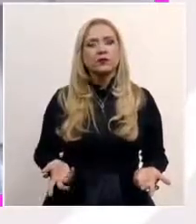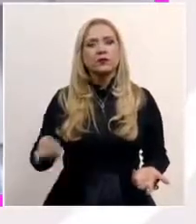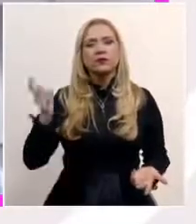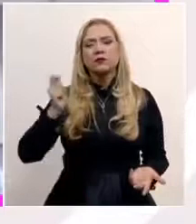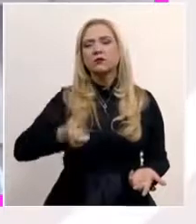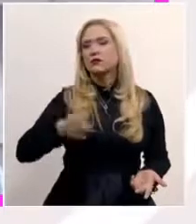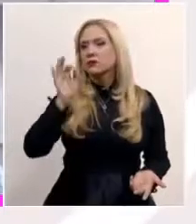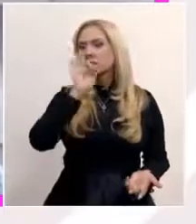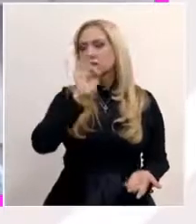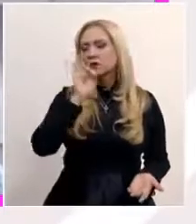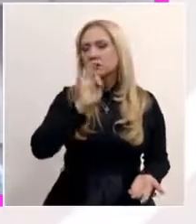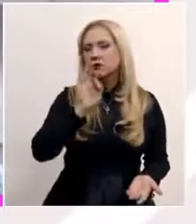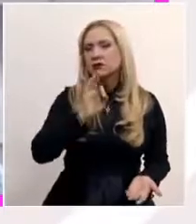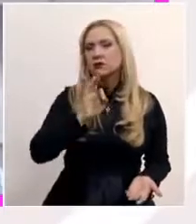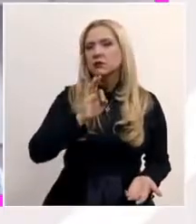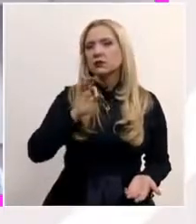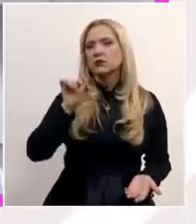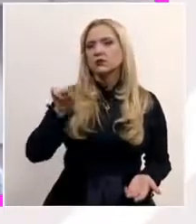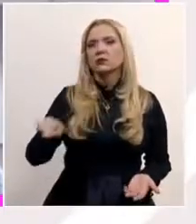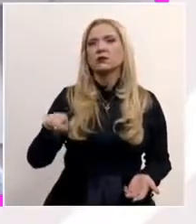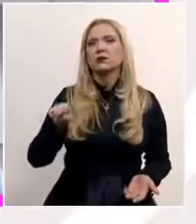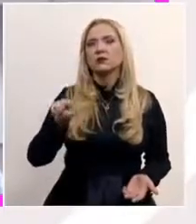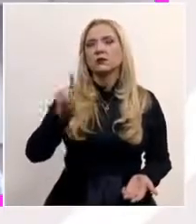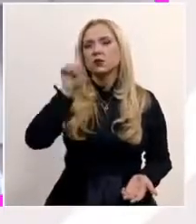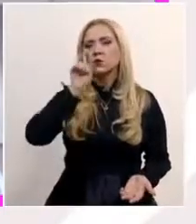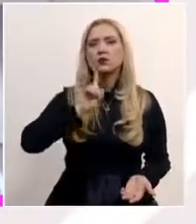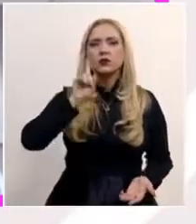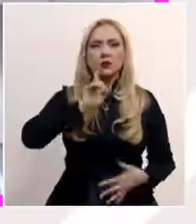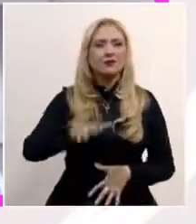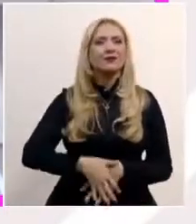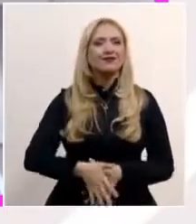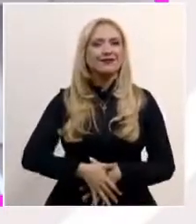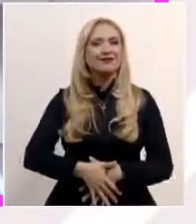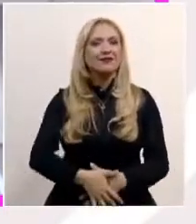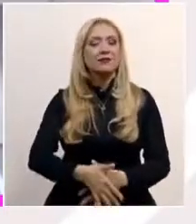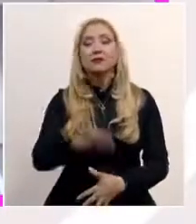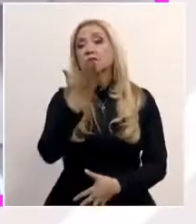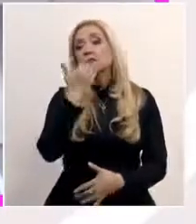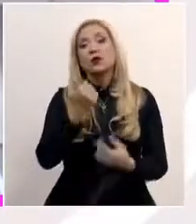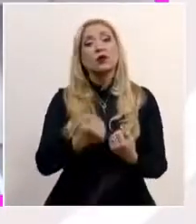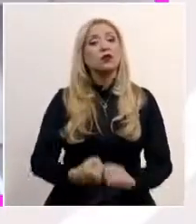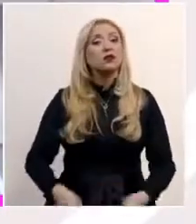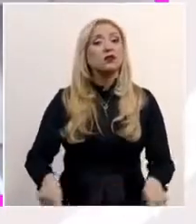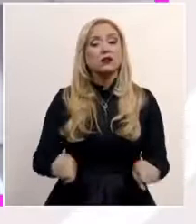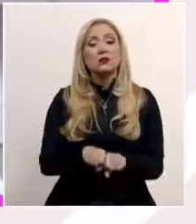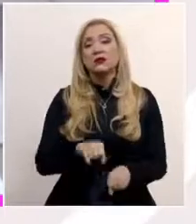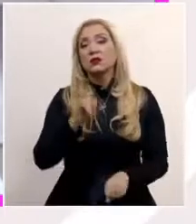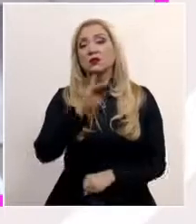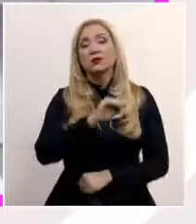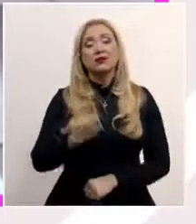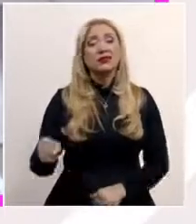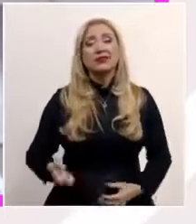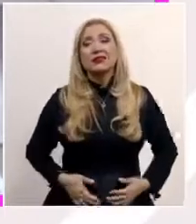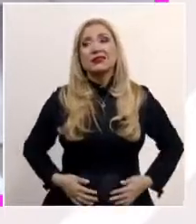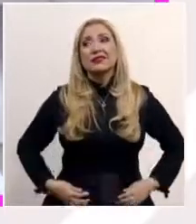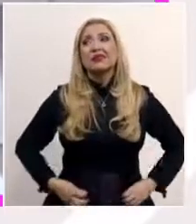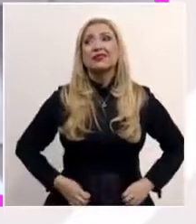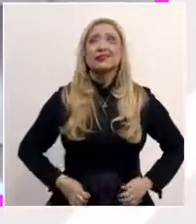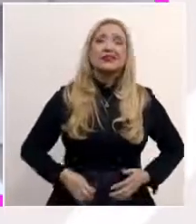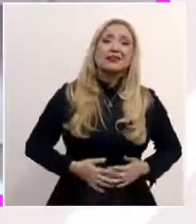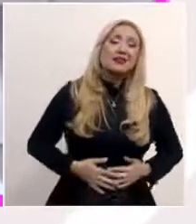con casos en los que la mujer embarazada no tenía seguro social o no